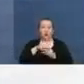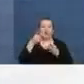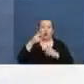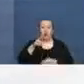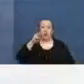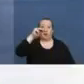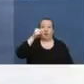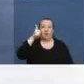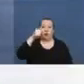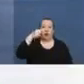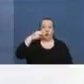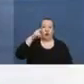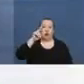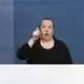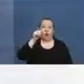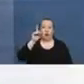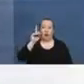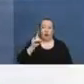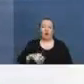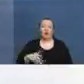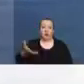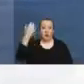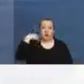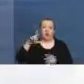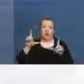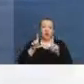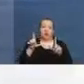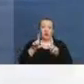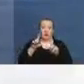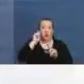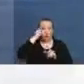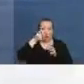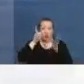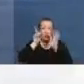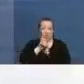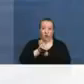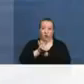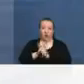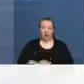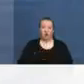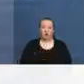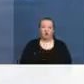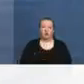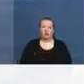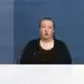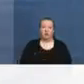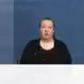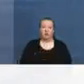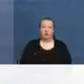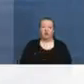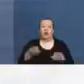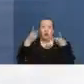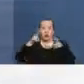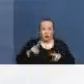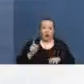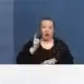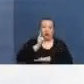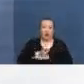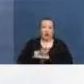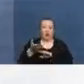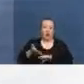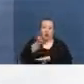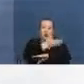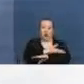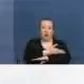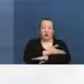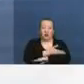obligaron a la gente a aceptar los certificados depósitos redimibles acuerdo pero también decreto mawat que las